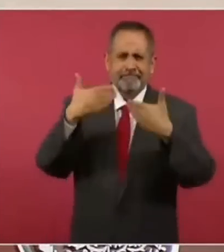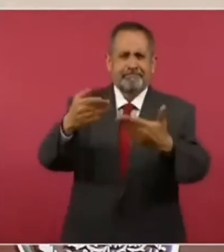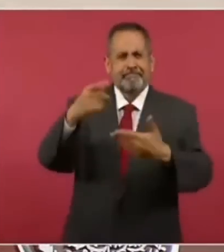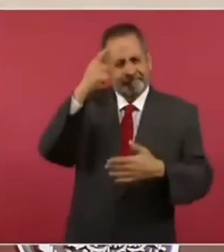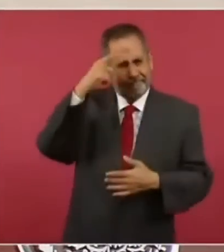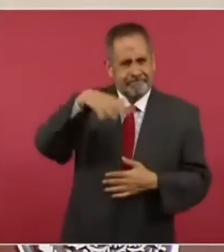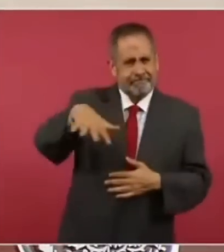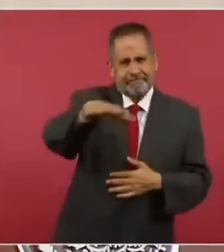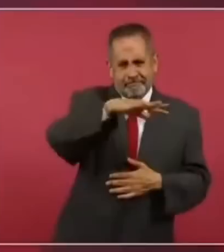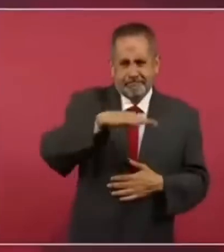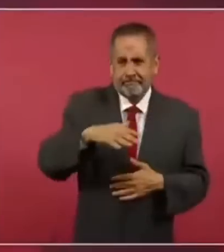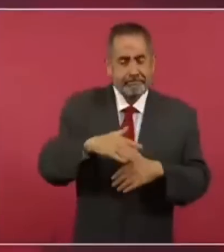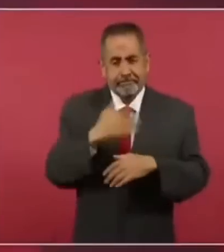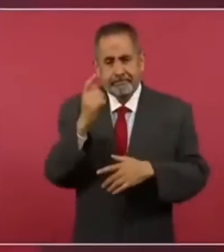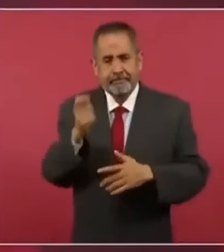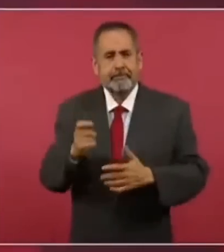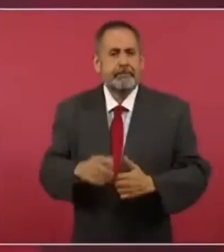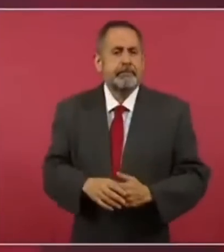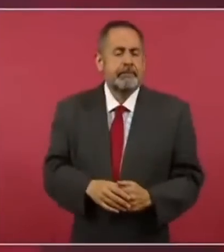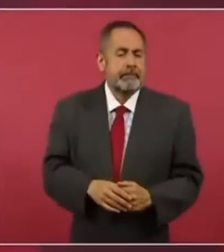porque